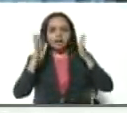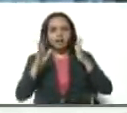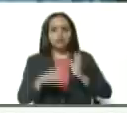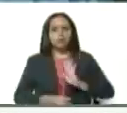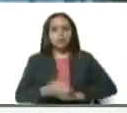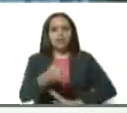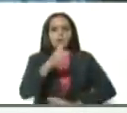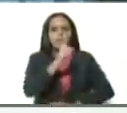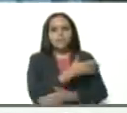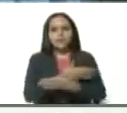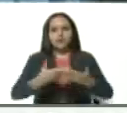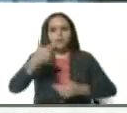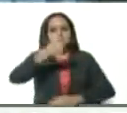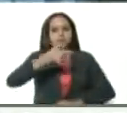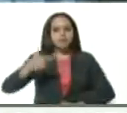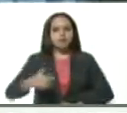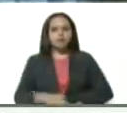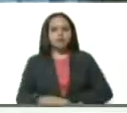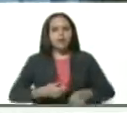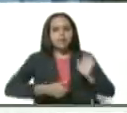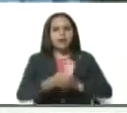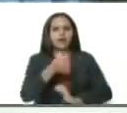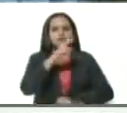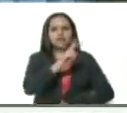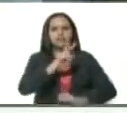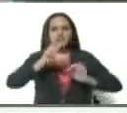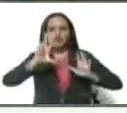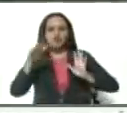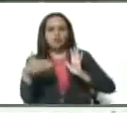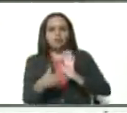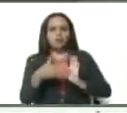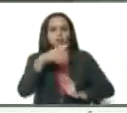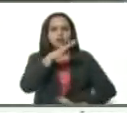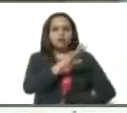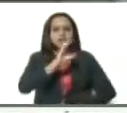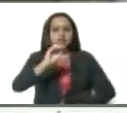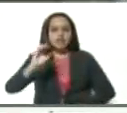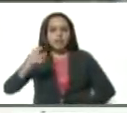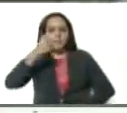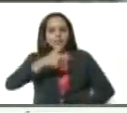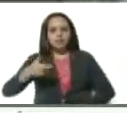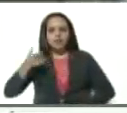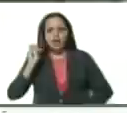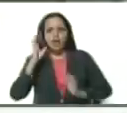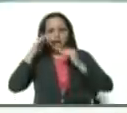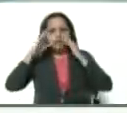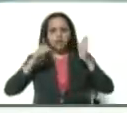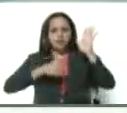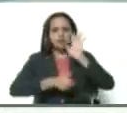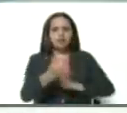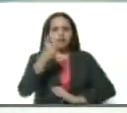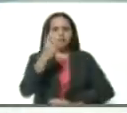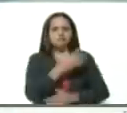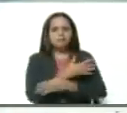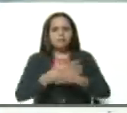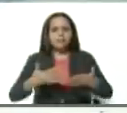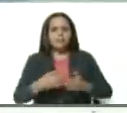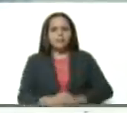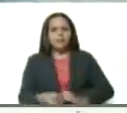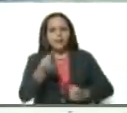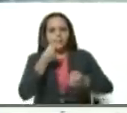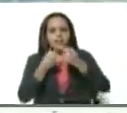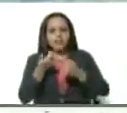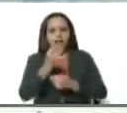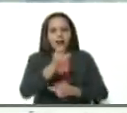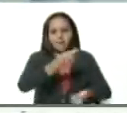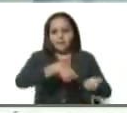más de 1 millón de personas y más de 28.400 personas han sido atendidas y más de 1 millón de unidades de medicamentos han